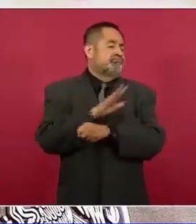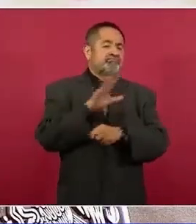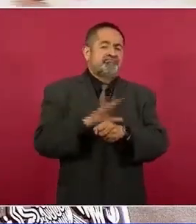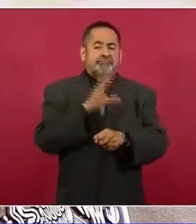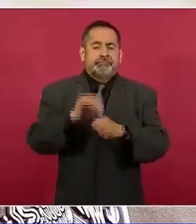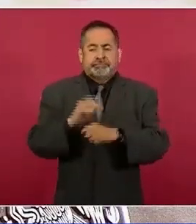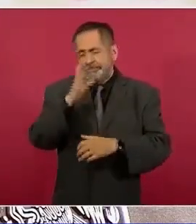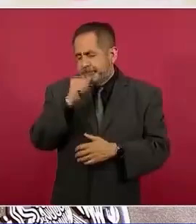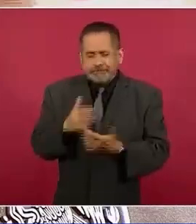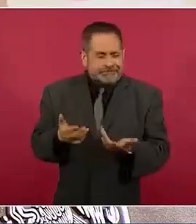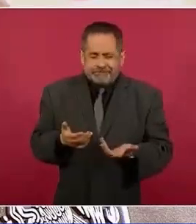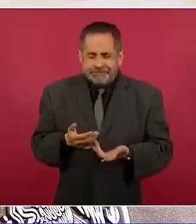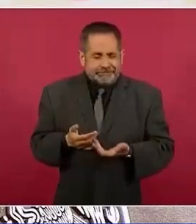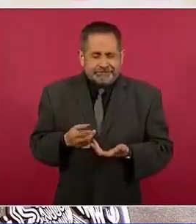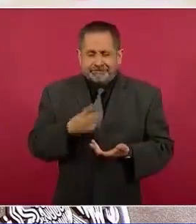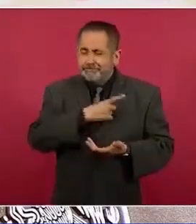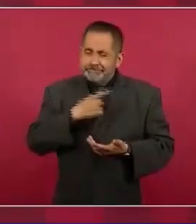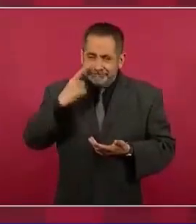Entonces, siempre